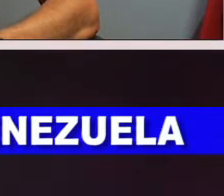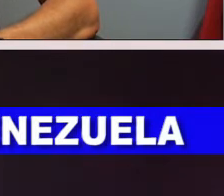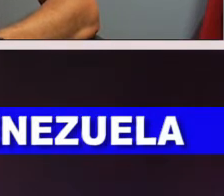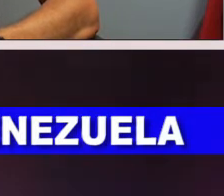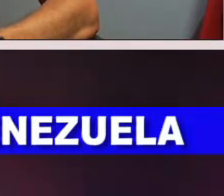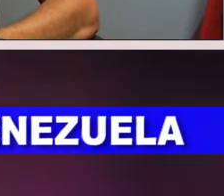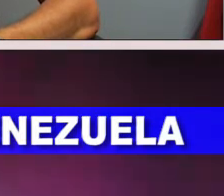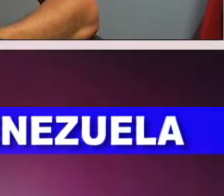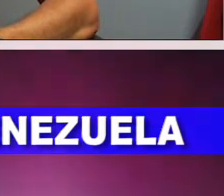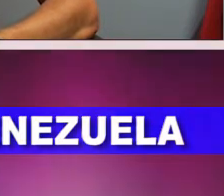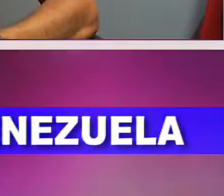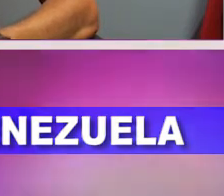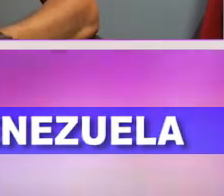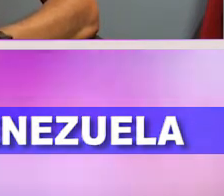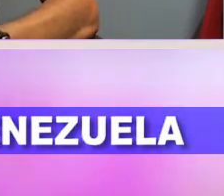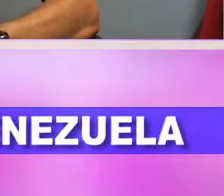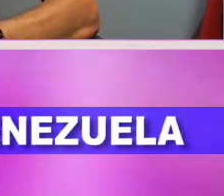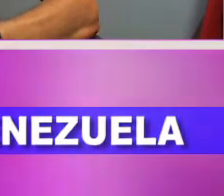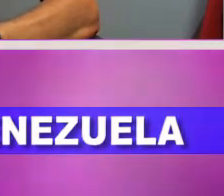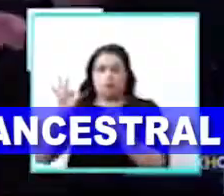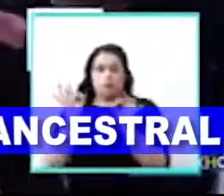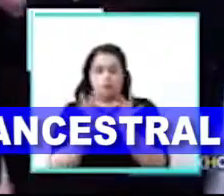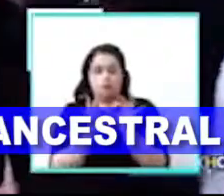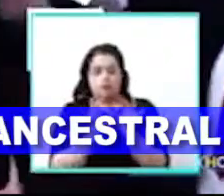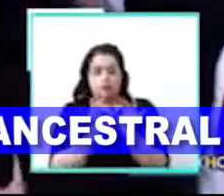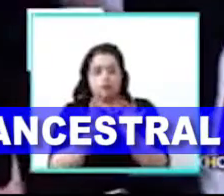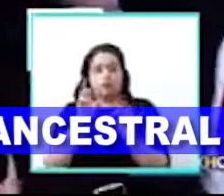fuerza, ¿verdad?, que podamos tener como nuevo gobierno.